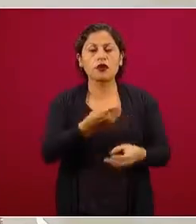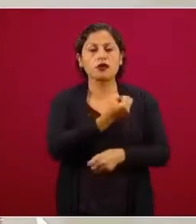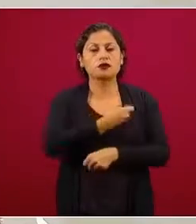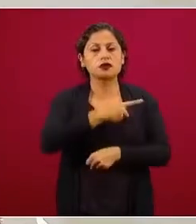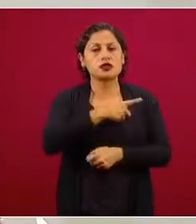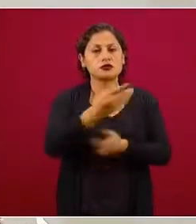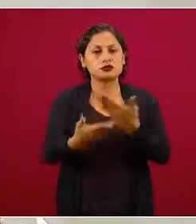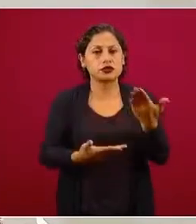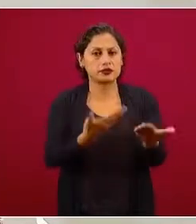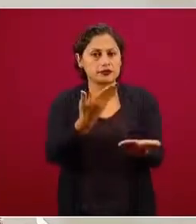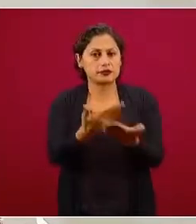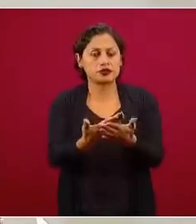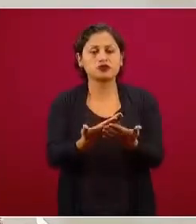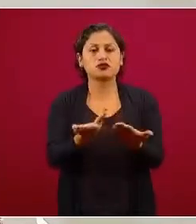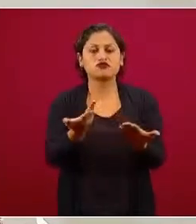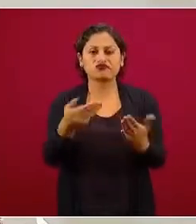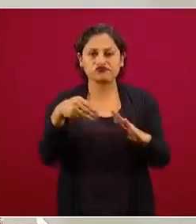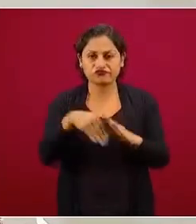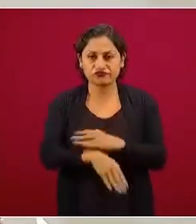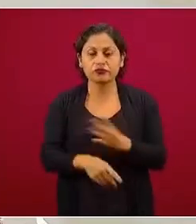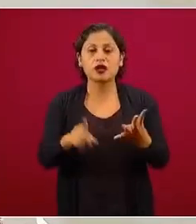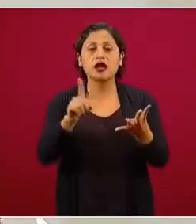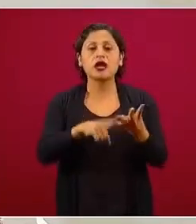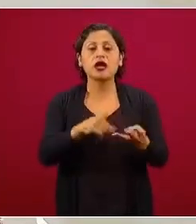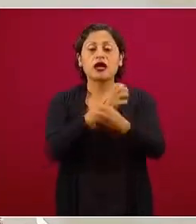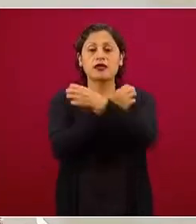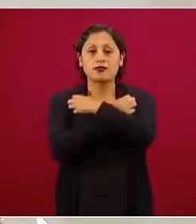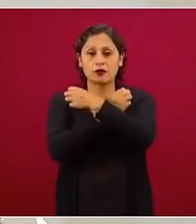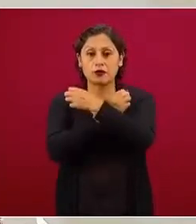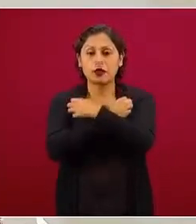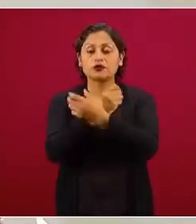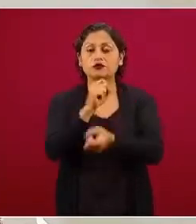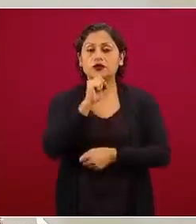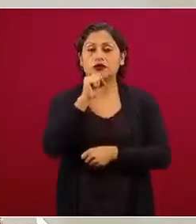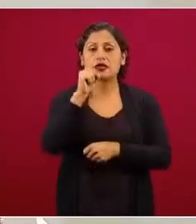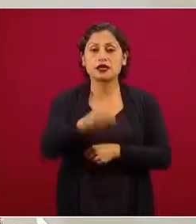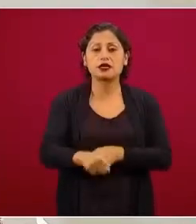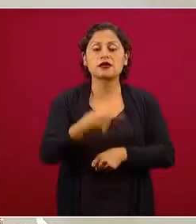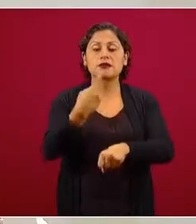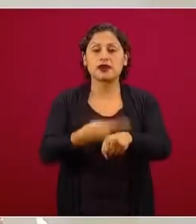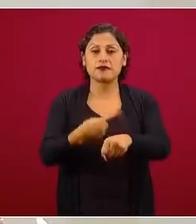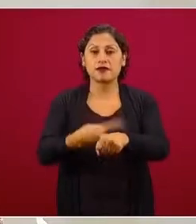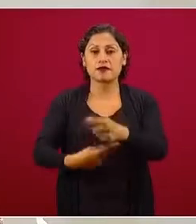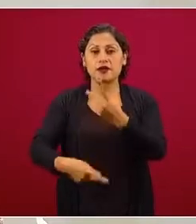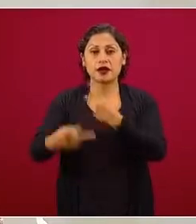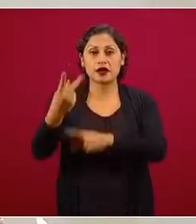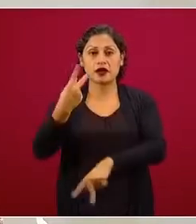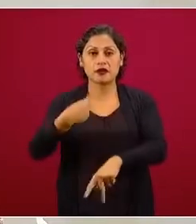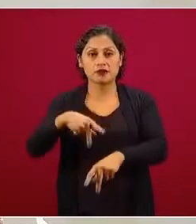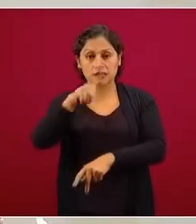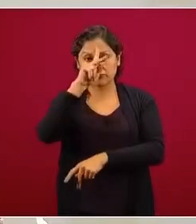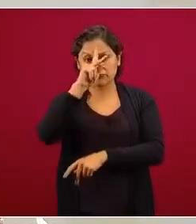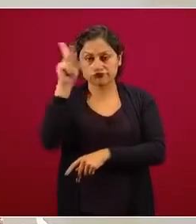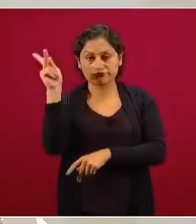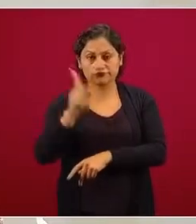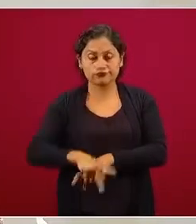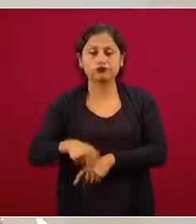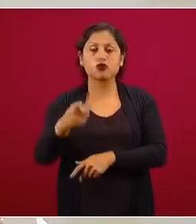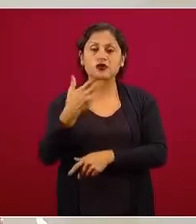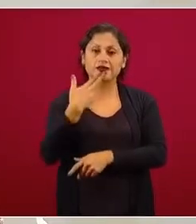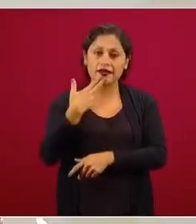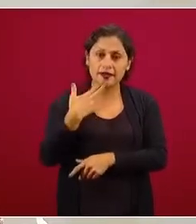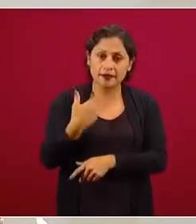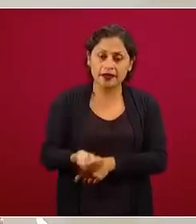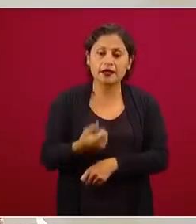la educación, las enfermedades crónico-degenerativas como la diabetes, la hipertensión, las enfermedades cardíacas,